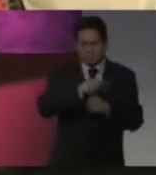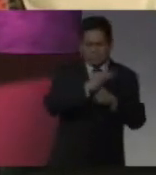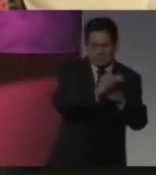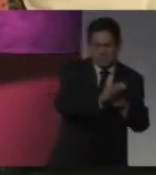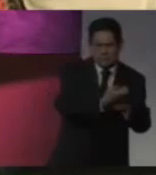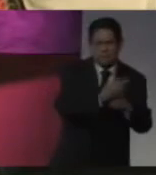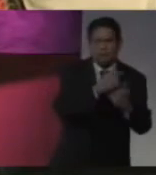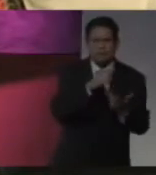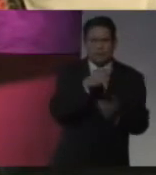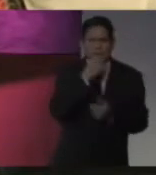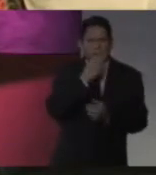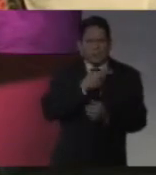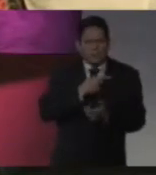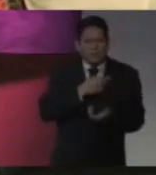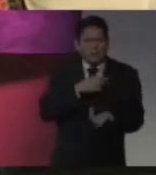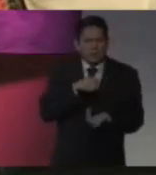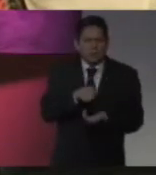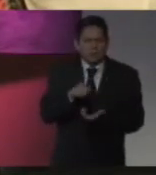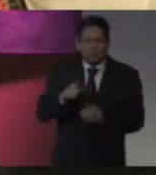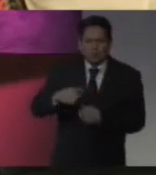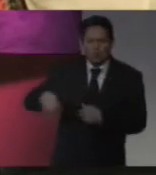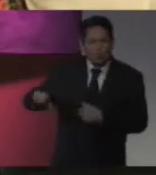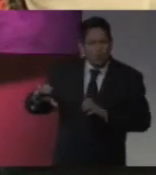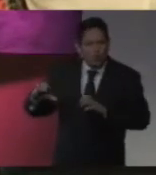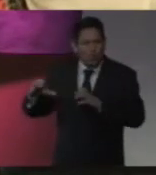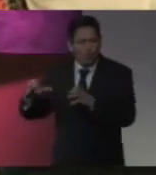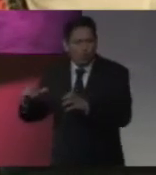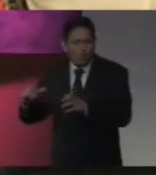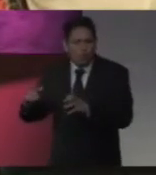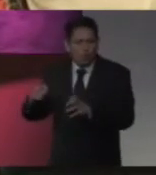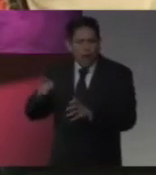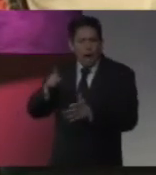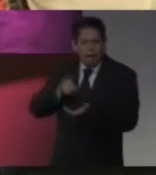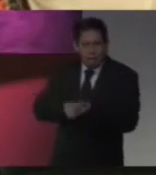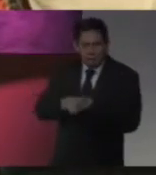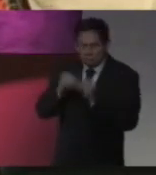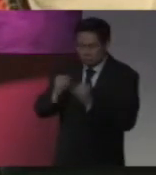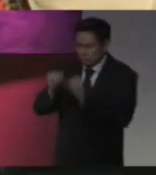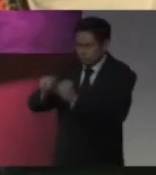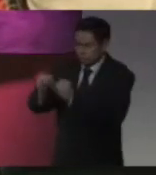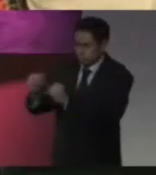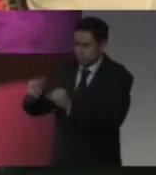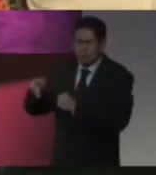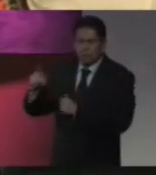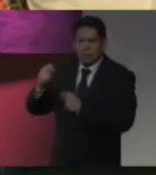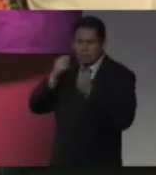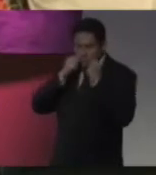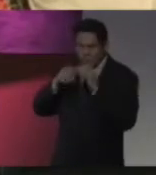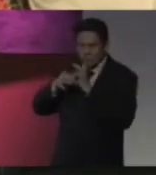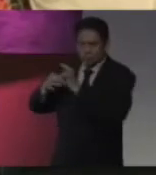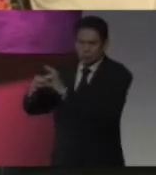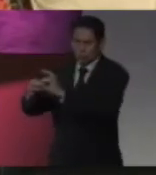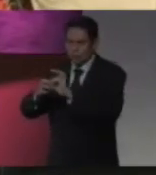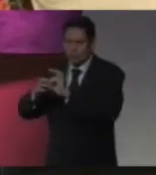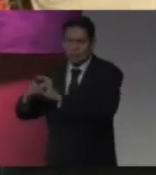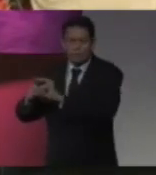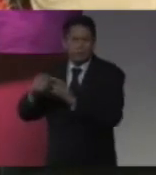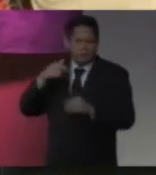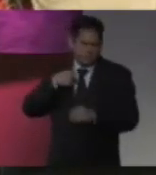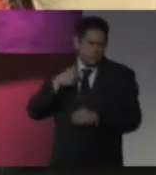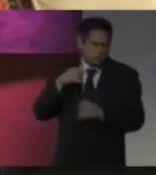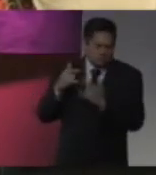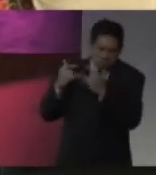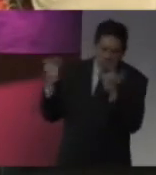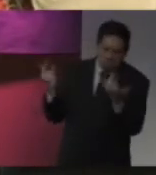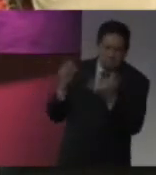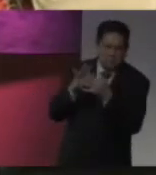nombre, la subjetividad colectiva. Yo estaba hablando de lo que pasaba con las zapatistas ahí con ellas, y ellas fueron